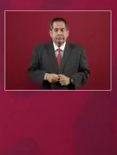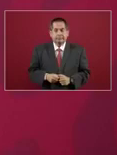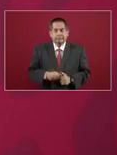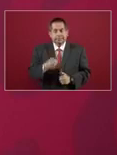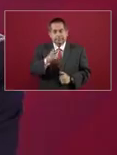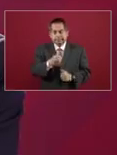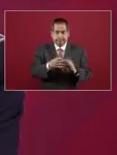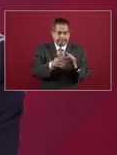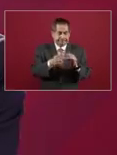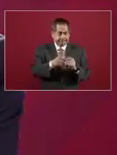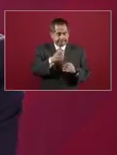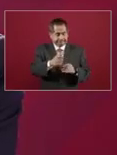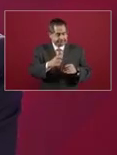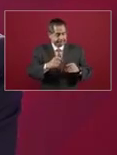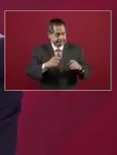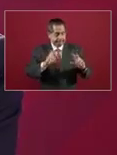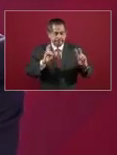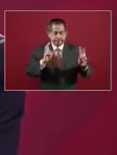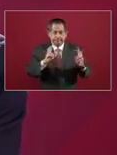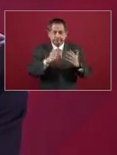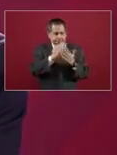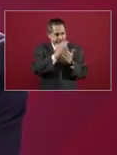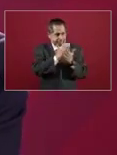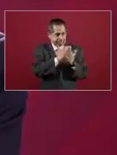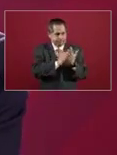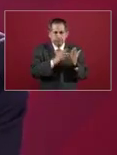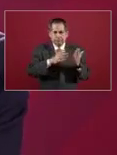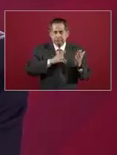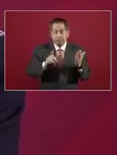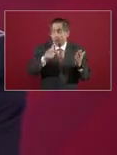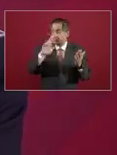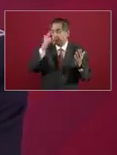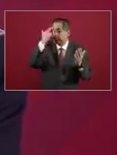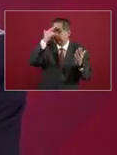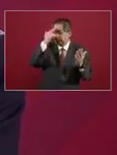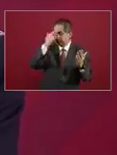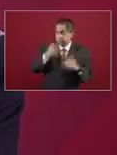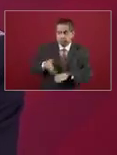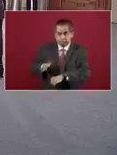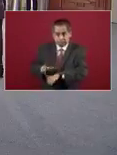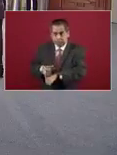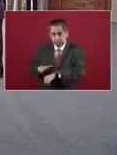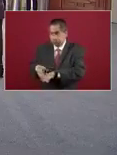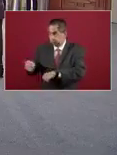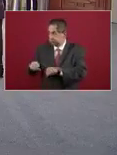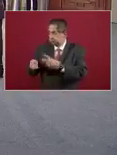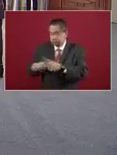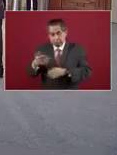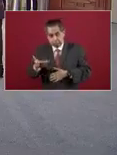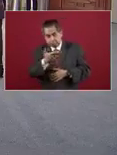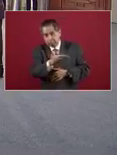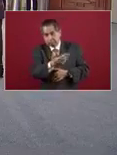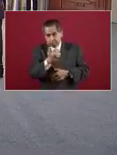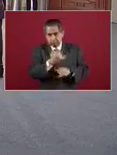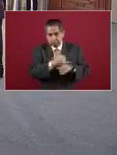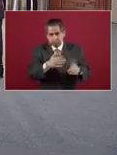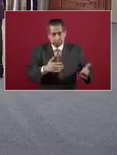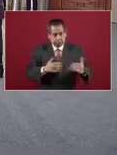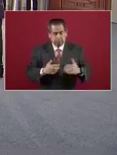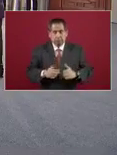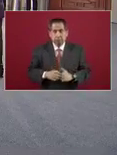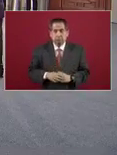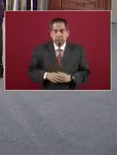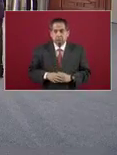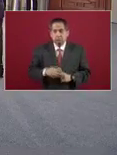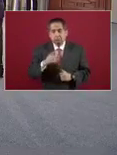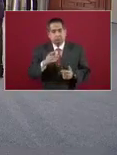esa lista. Qué bien que ahora me estoy acordando, porque vamos a pedir informes,